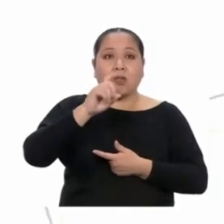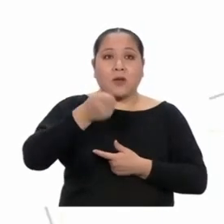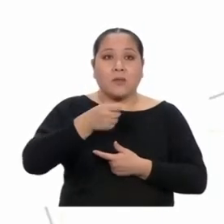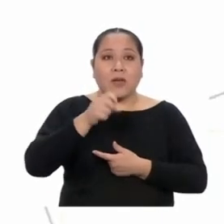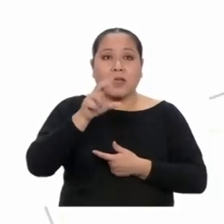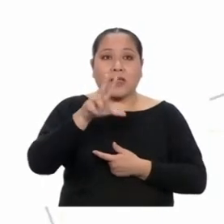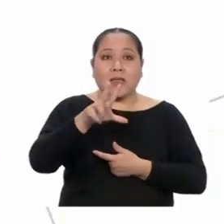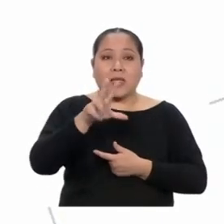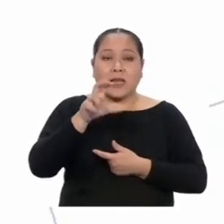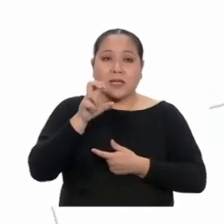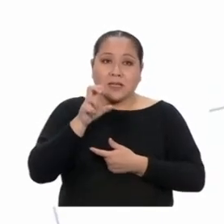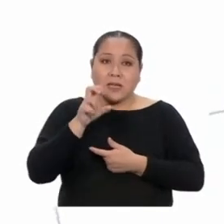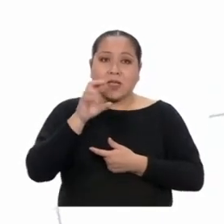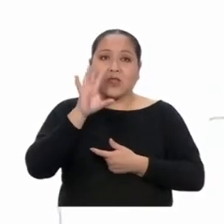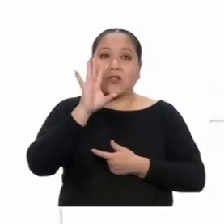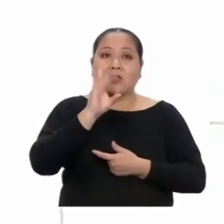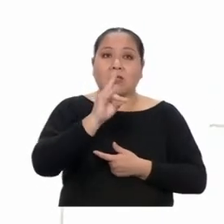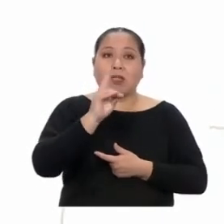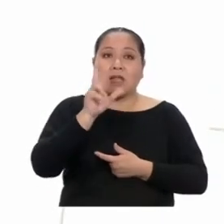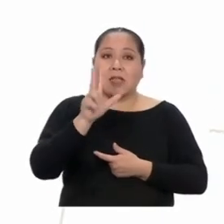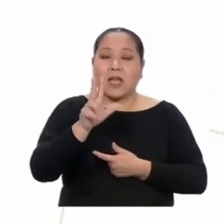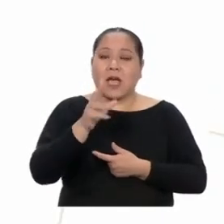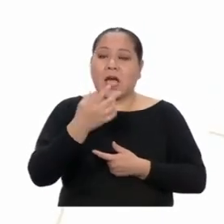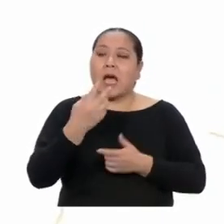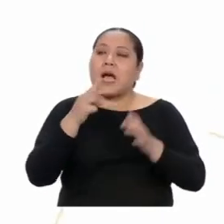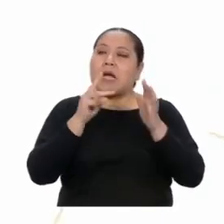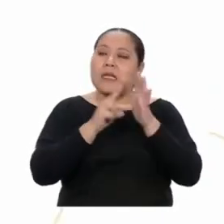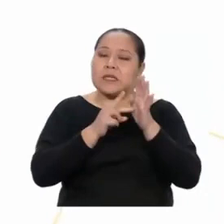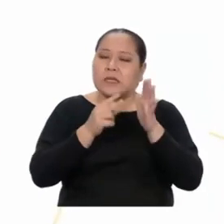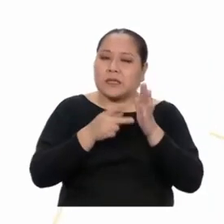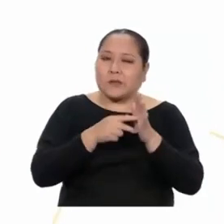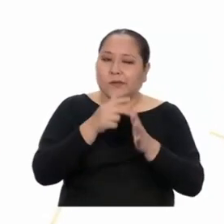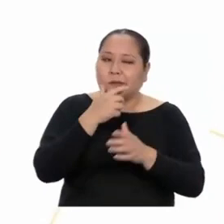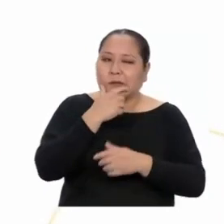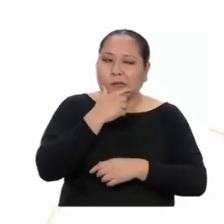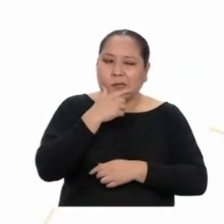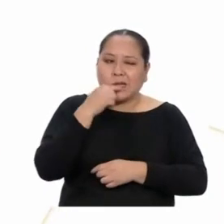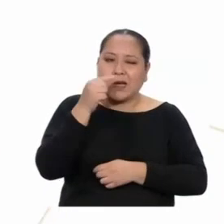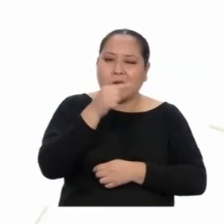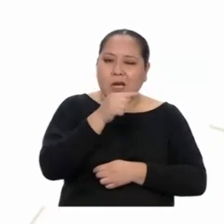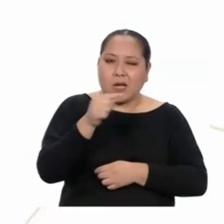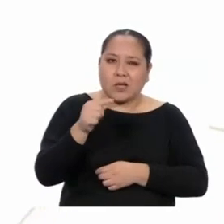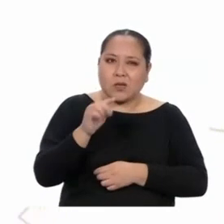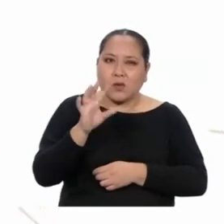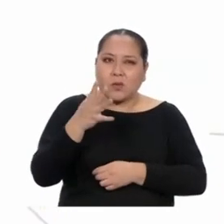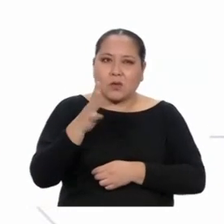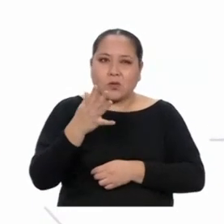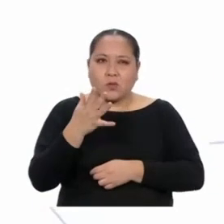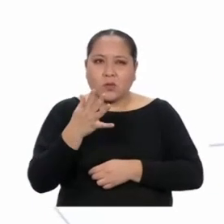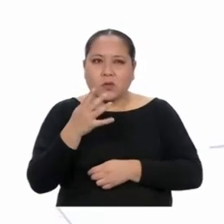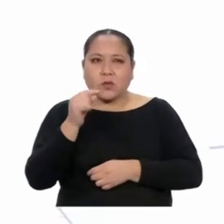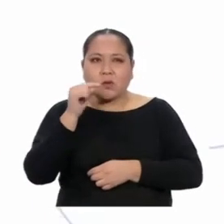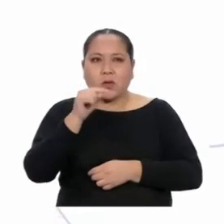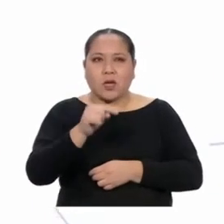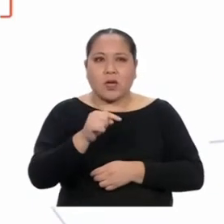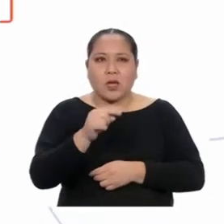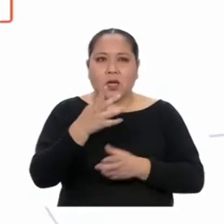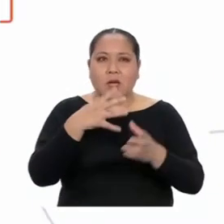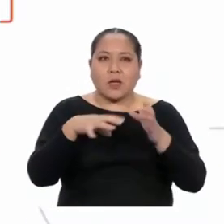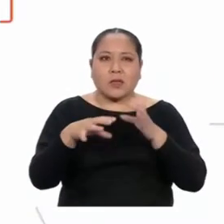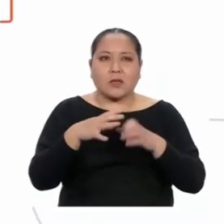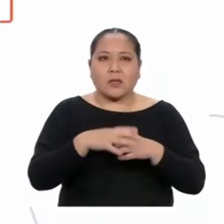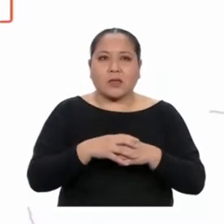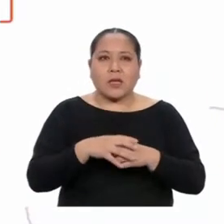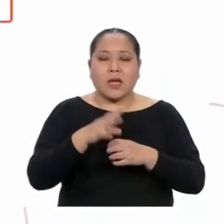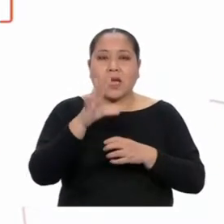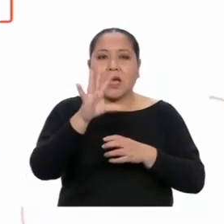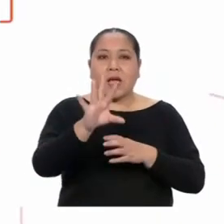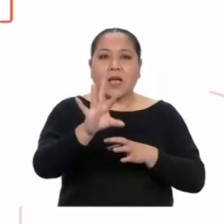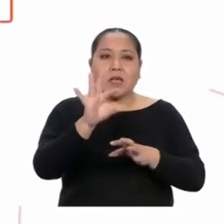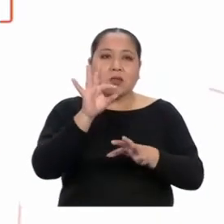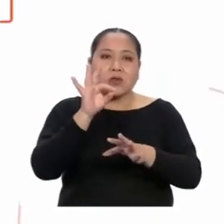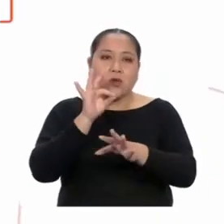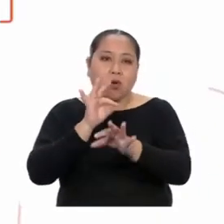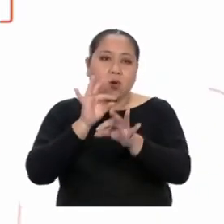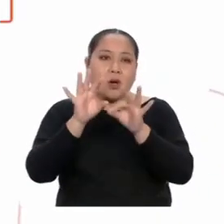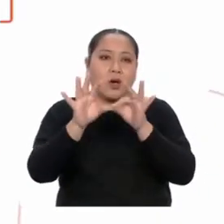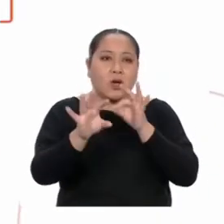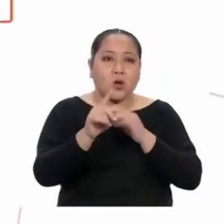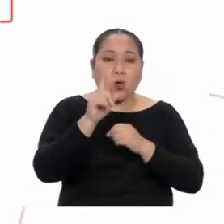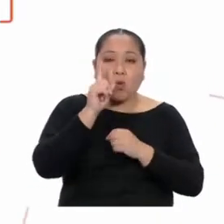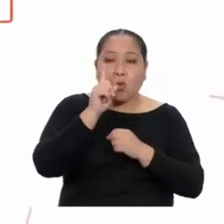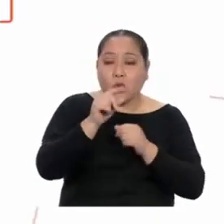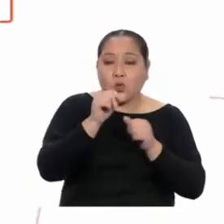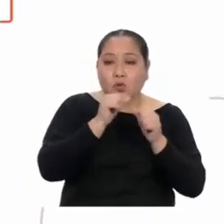312.373. Eso quiere decir que lo que nos tocaría hacer ahora es escoger un